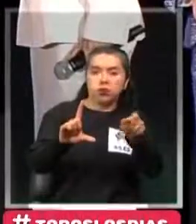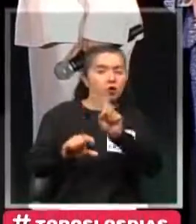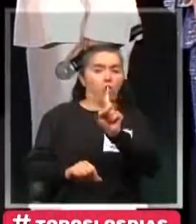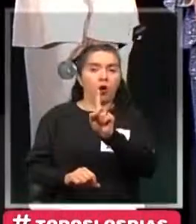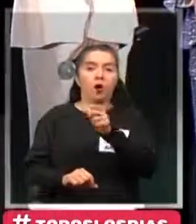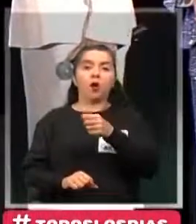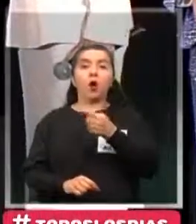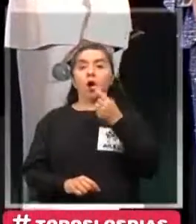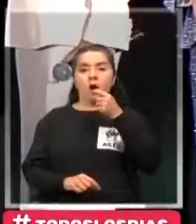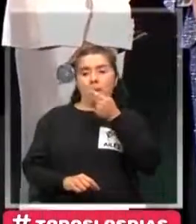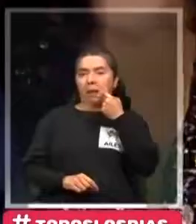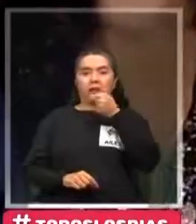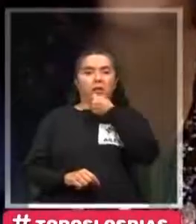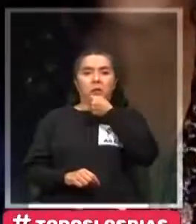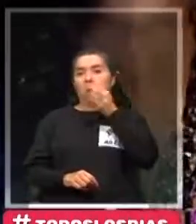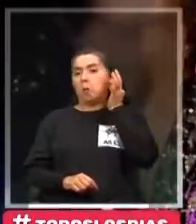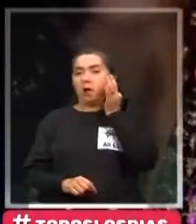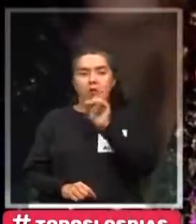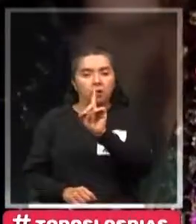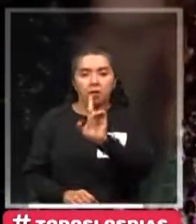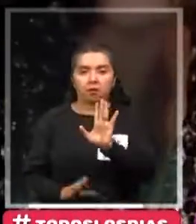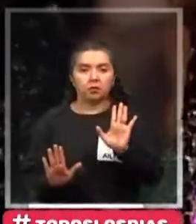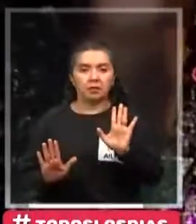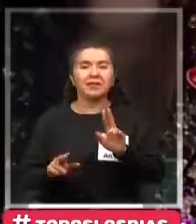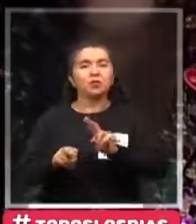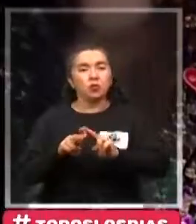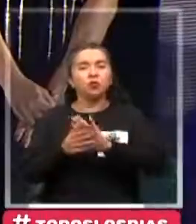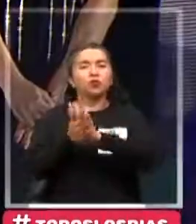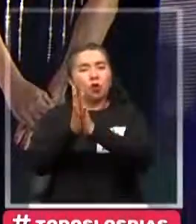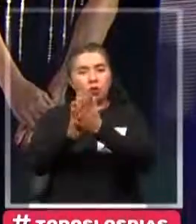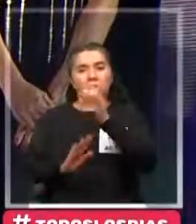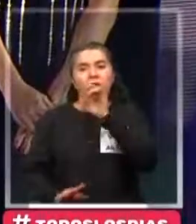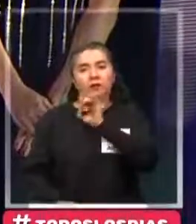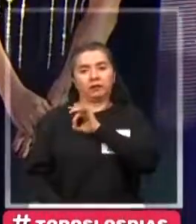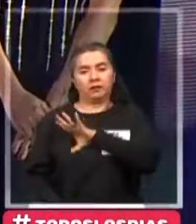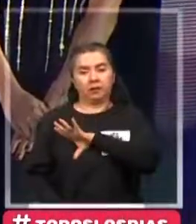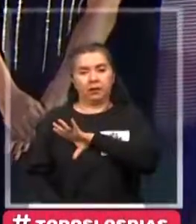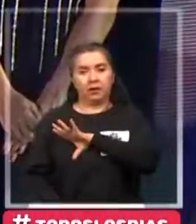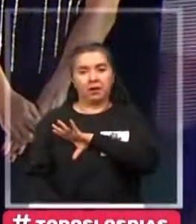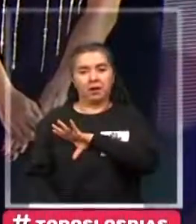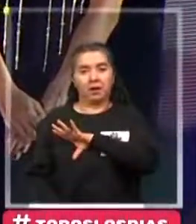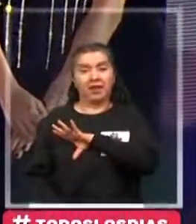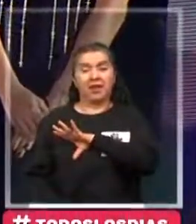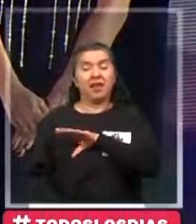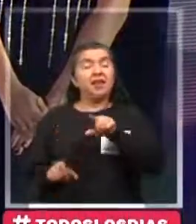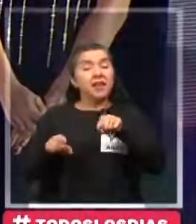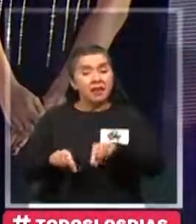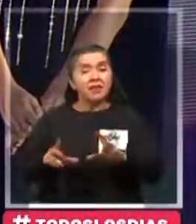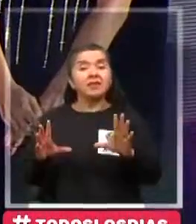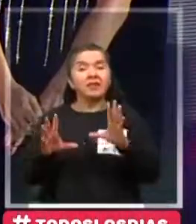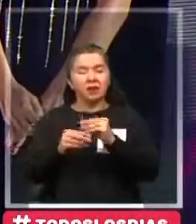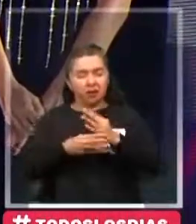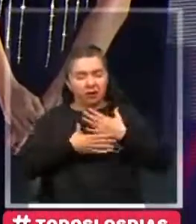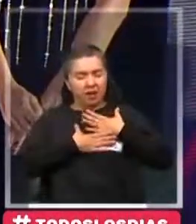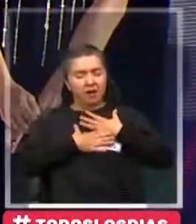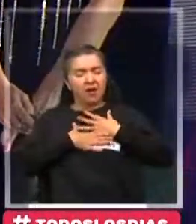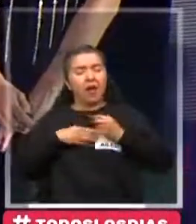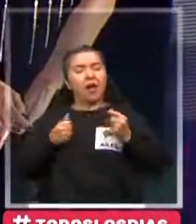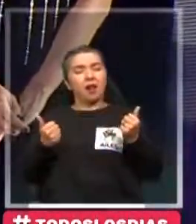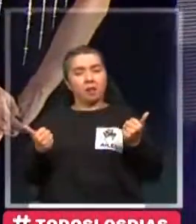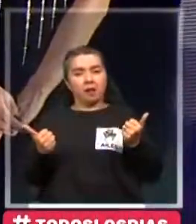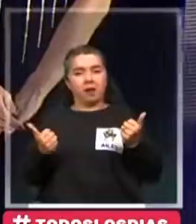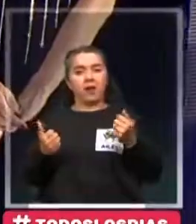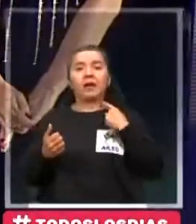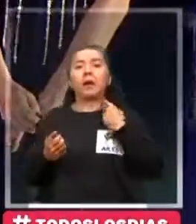los animadores. Esto lo hizo todo Chile. Llévese esta noche en el alma lo